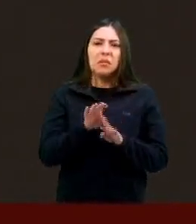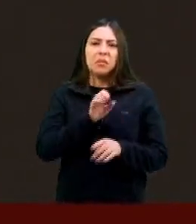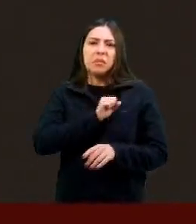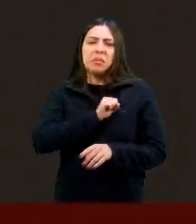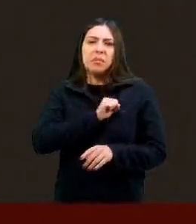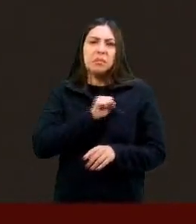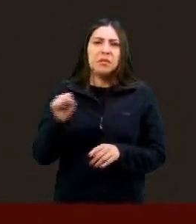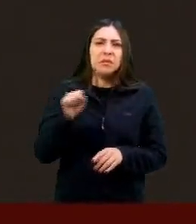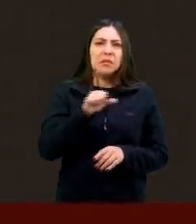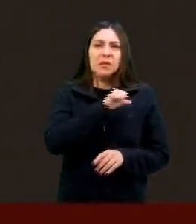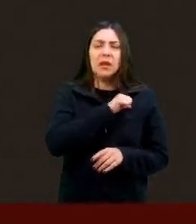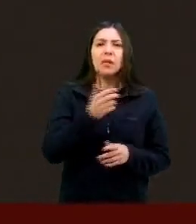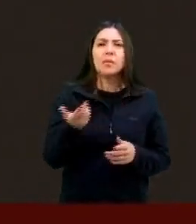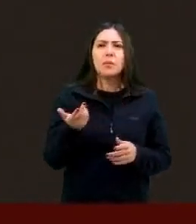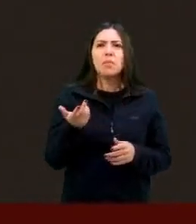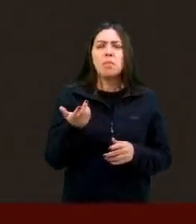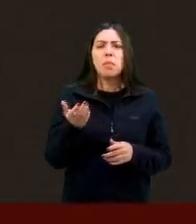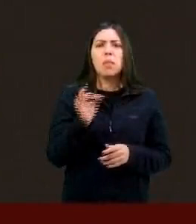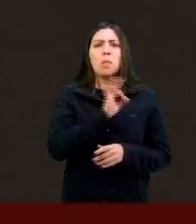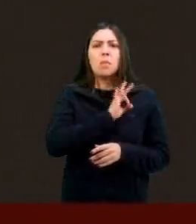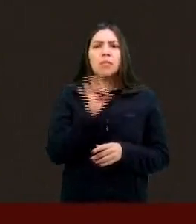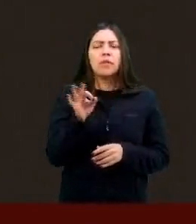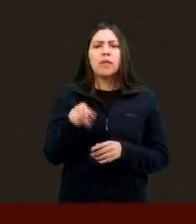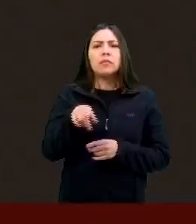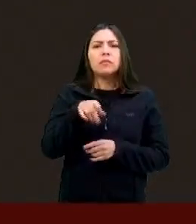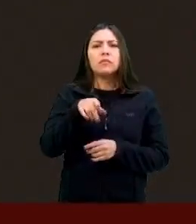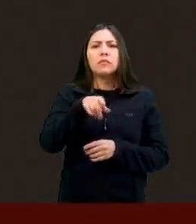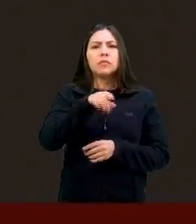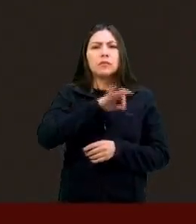soberbia hubiéramos tratado de construir muchos más dictámenes juntos